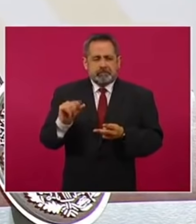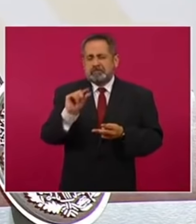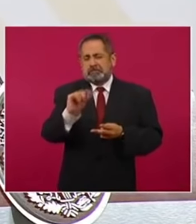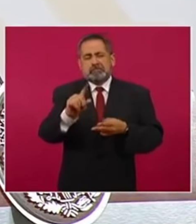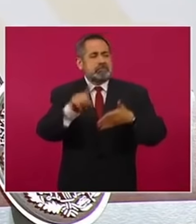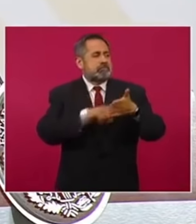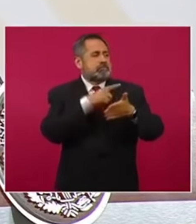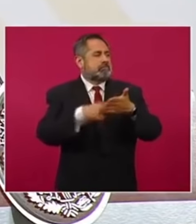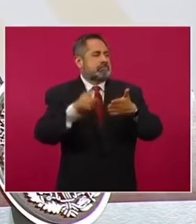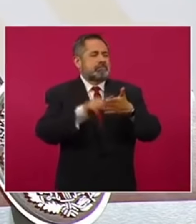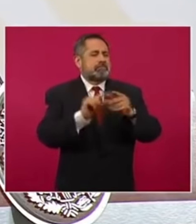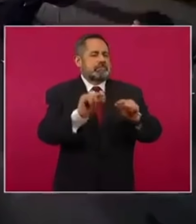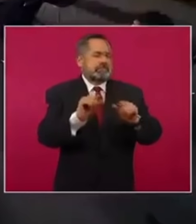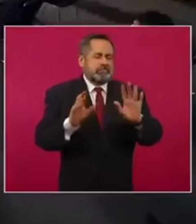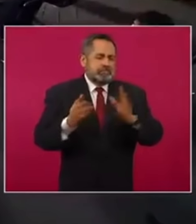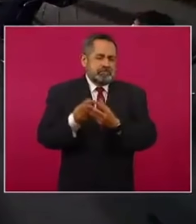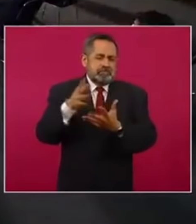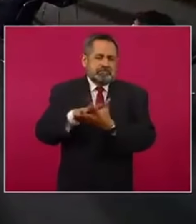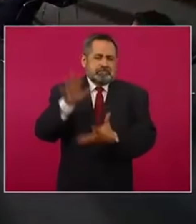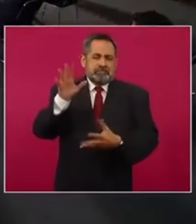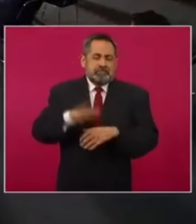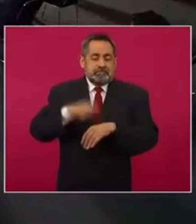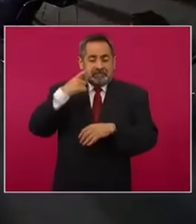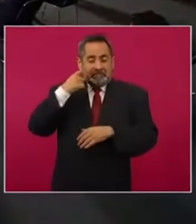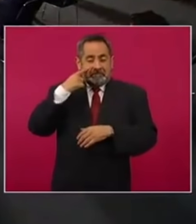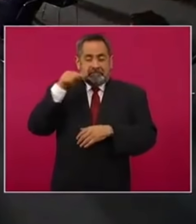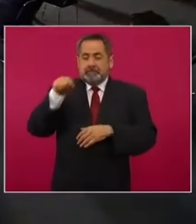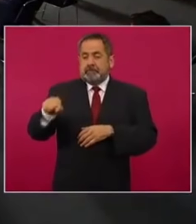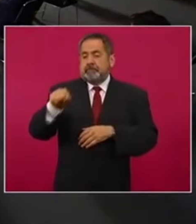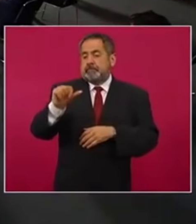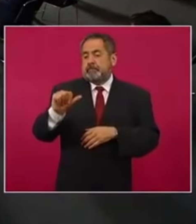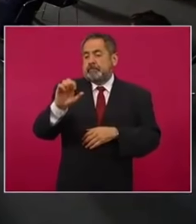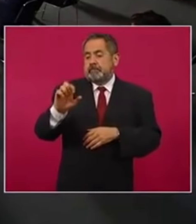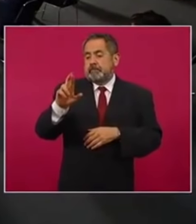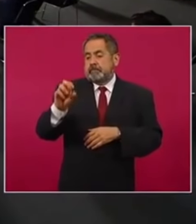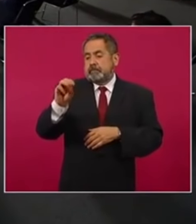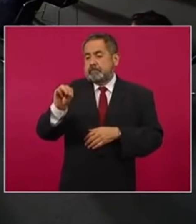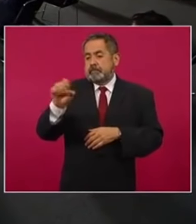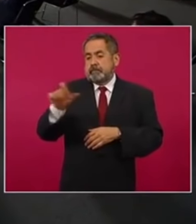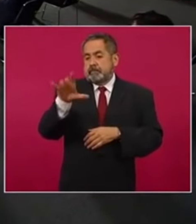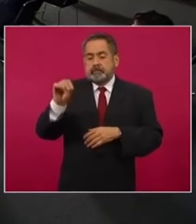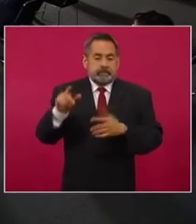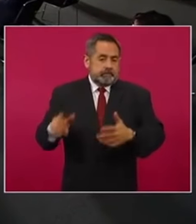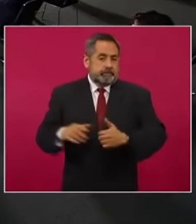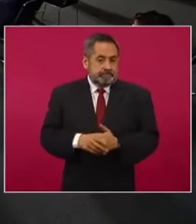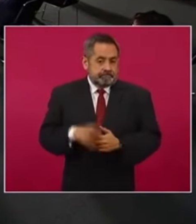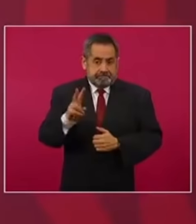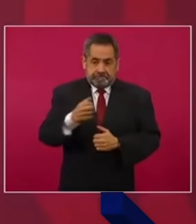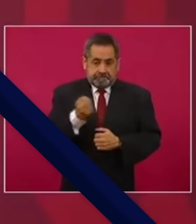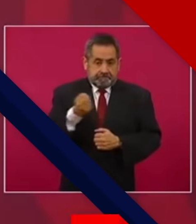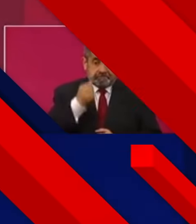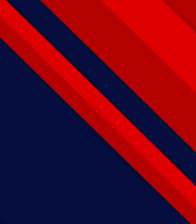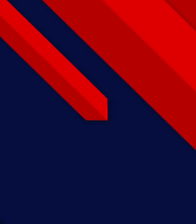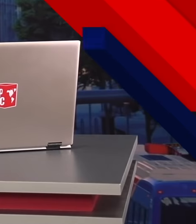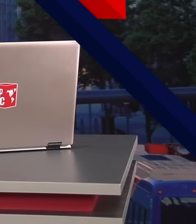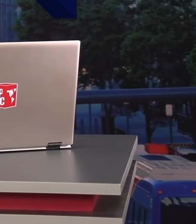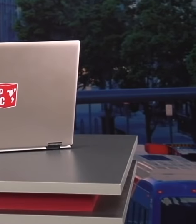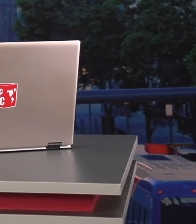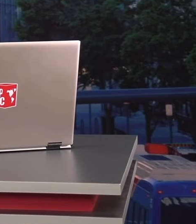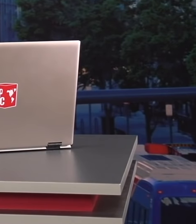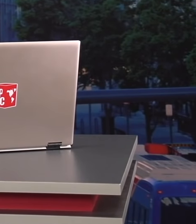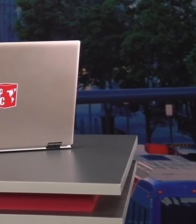vuelos cancelados, nada significativo. El problema se concentró en Aeroméxico, afortunadamente ya regularizado desde ayer en la tarde.